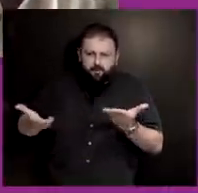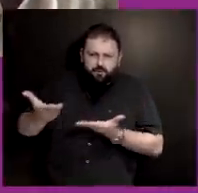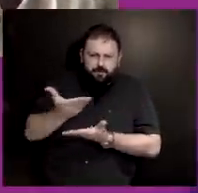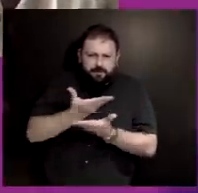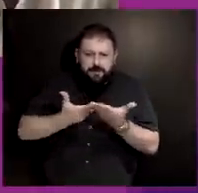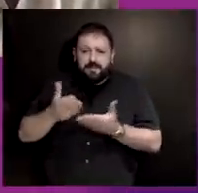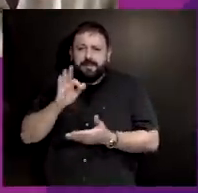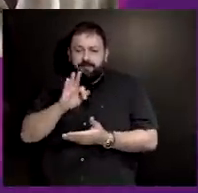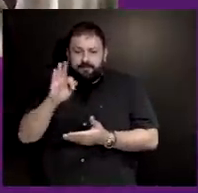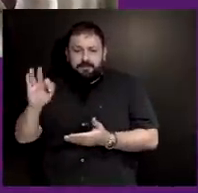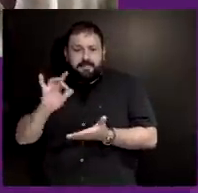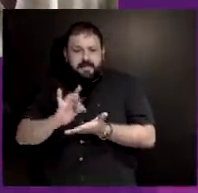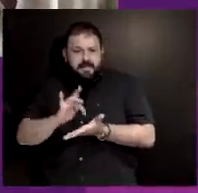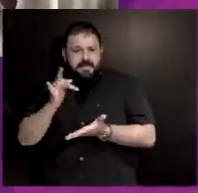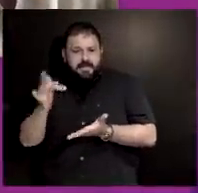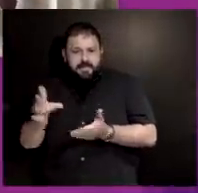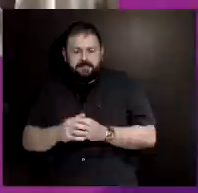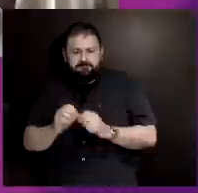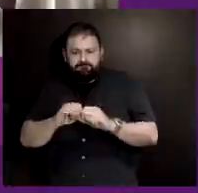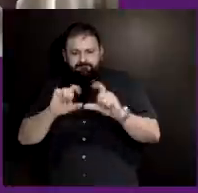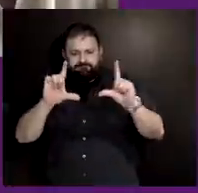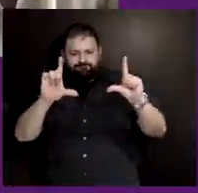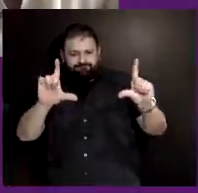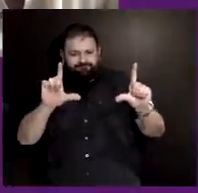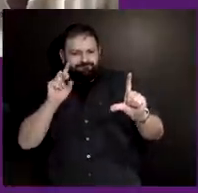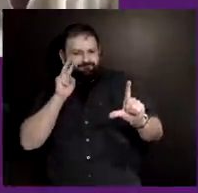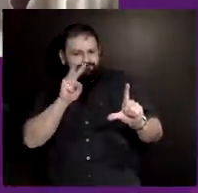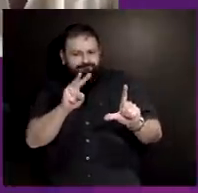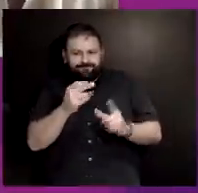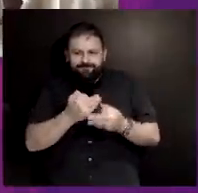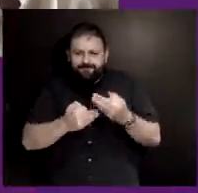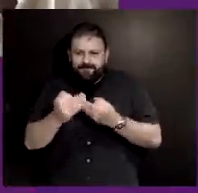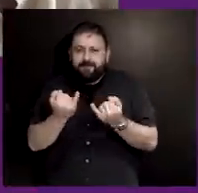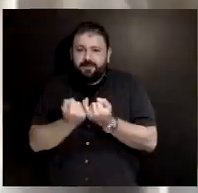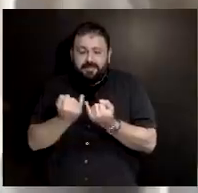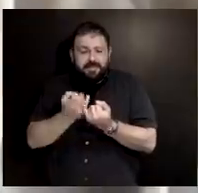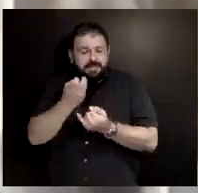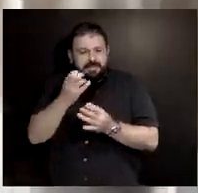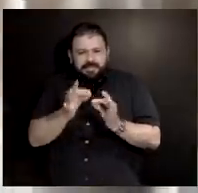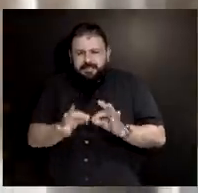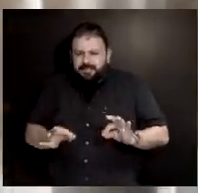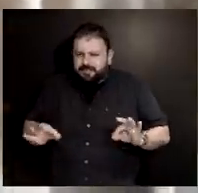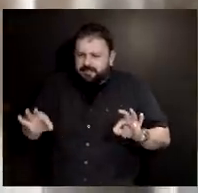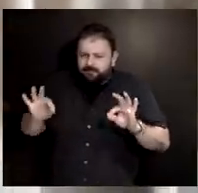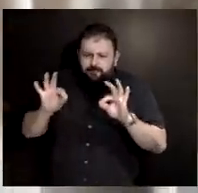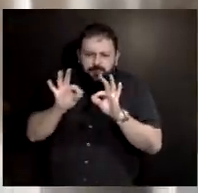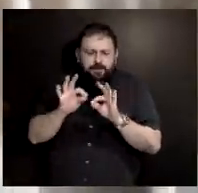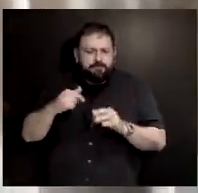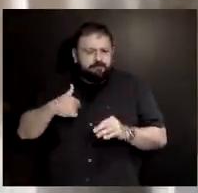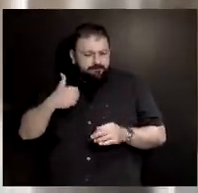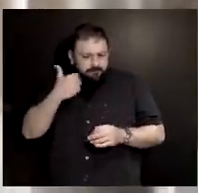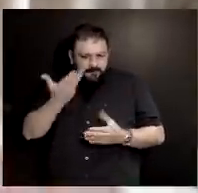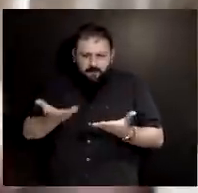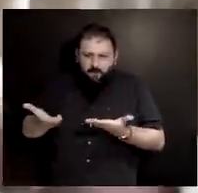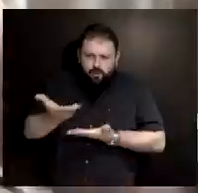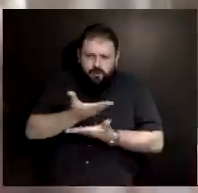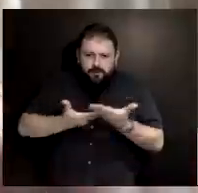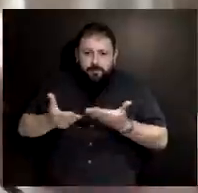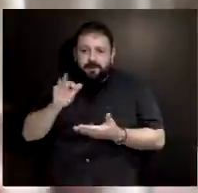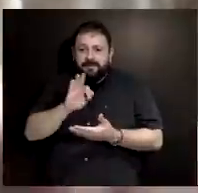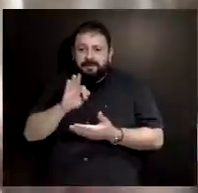Gracias por la diapositiva, si podemos volver, porque lo que les voy a decir es importante. Queremos compartirles las